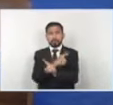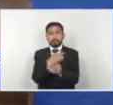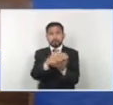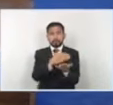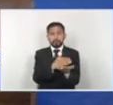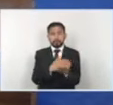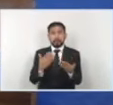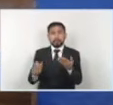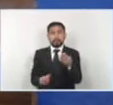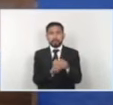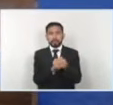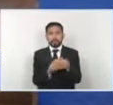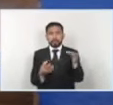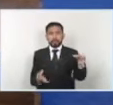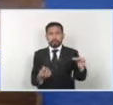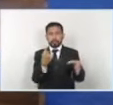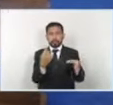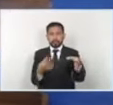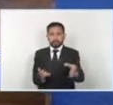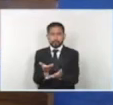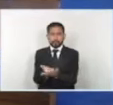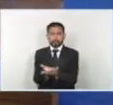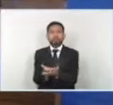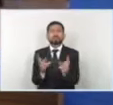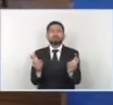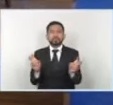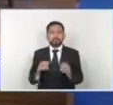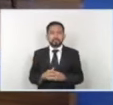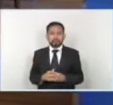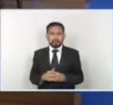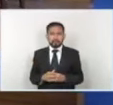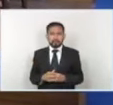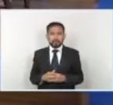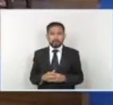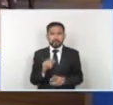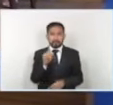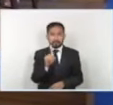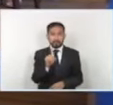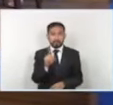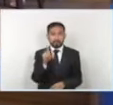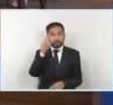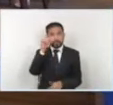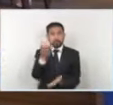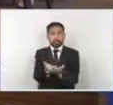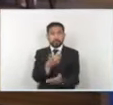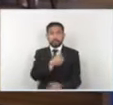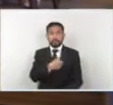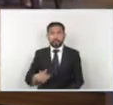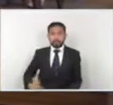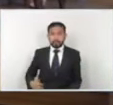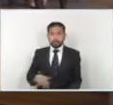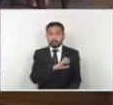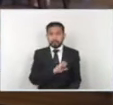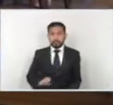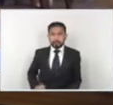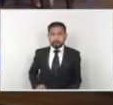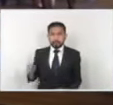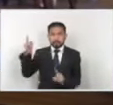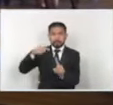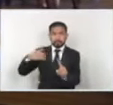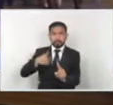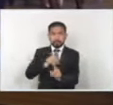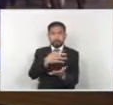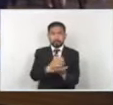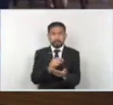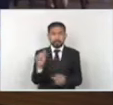de agenda en el sentido de que se incorpore una pieza de correspondencia, la cual contiene: 1. Iniciativa del Presidente de la República. Por medio del Ministro de Hacienda, en el